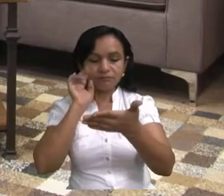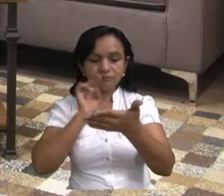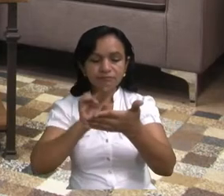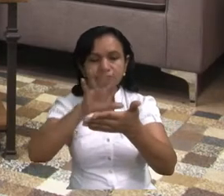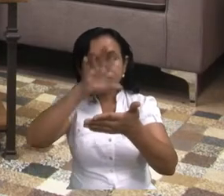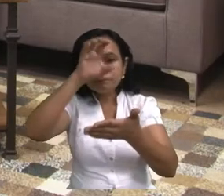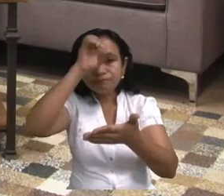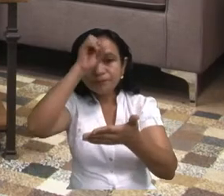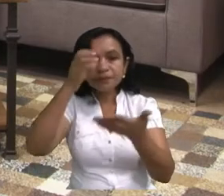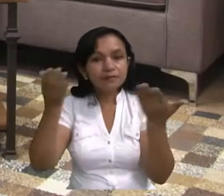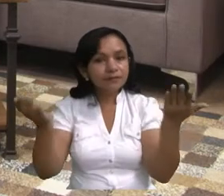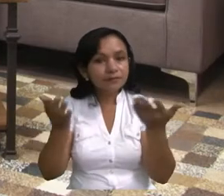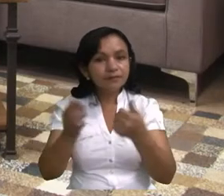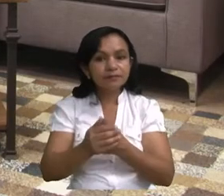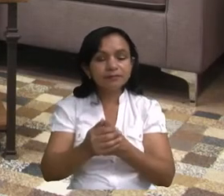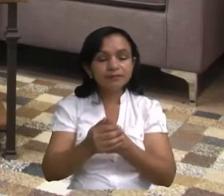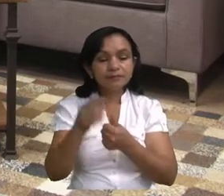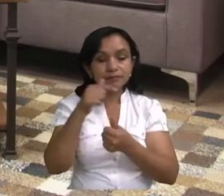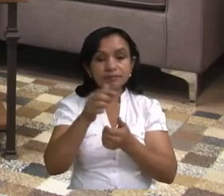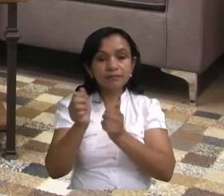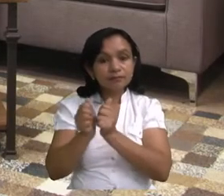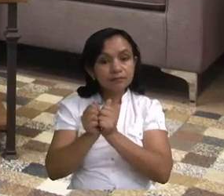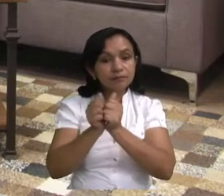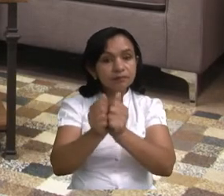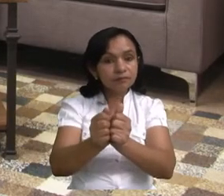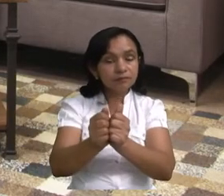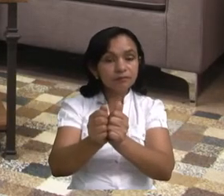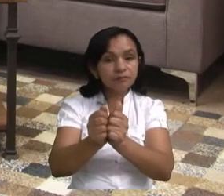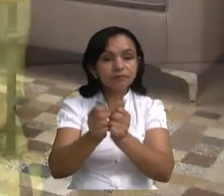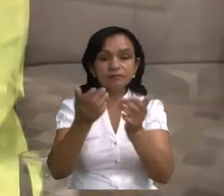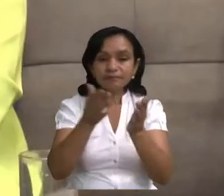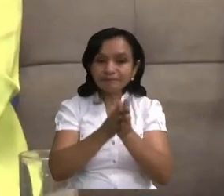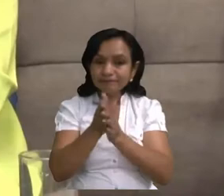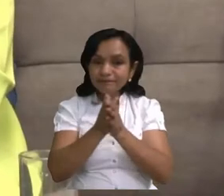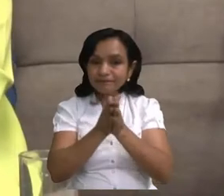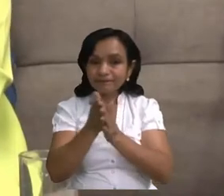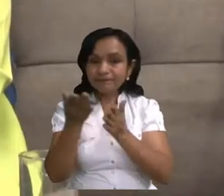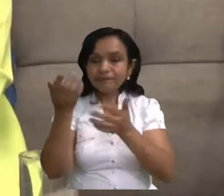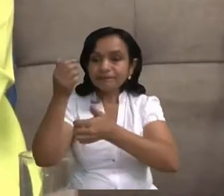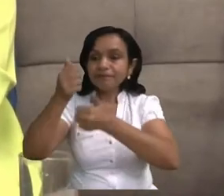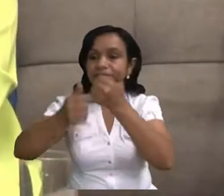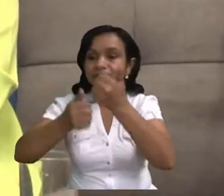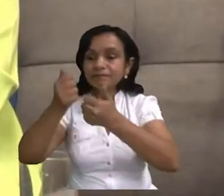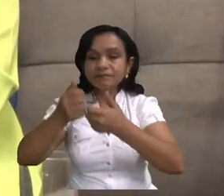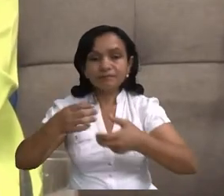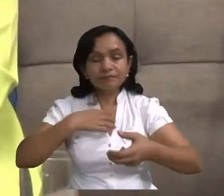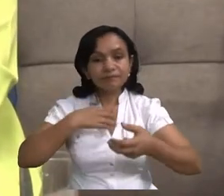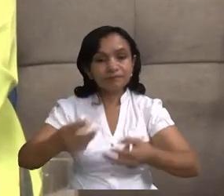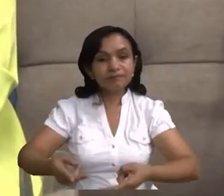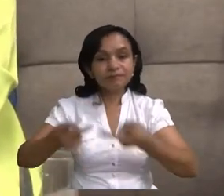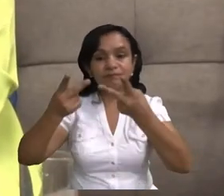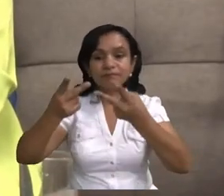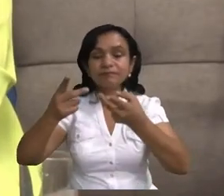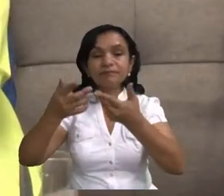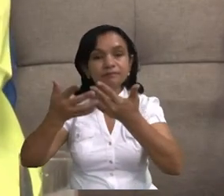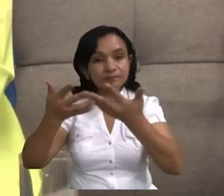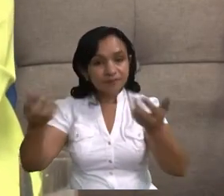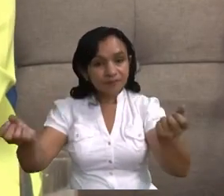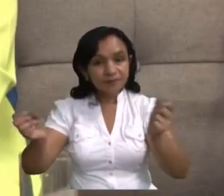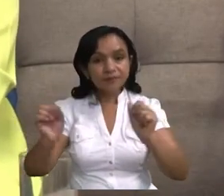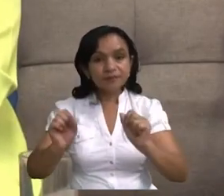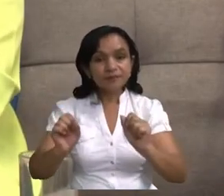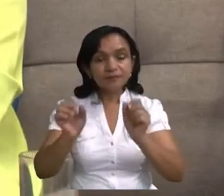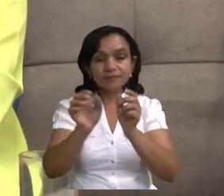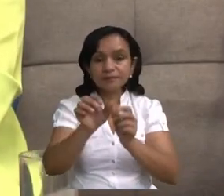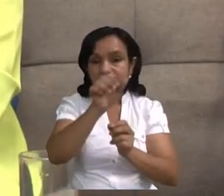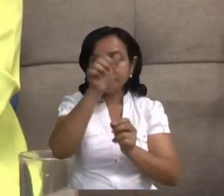como acompañarlos para que esa información ellos la aprovechen en la solución de problemas que hay en la práctica. Otro tema para nosotros